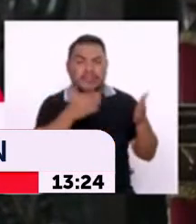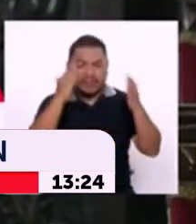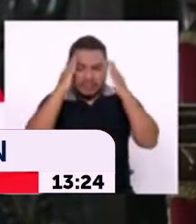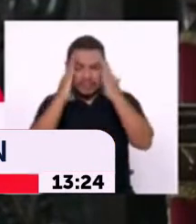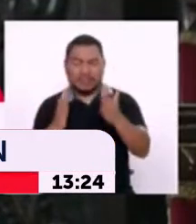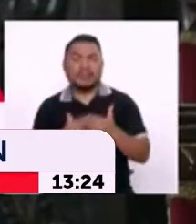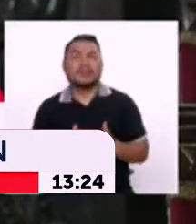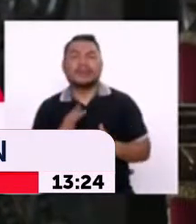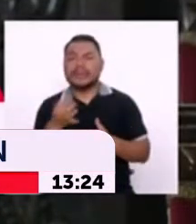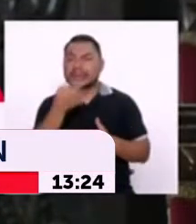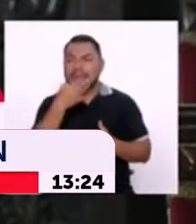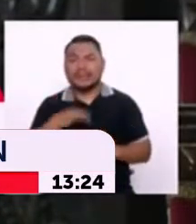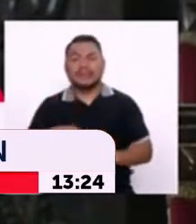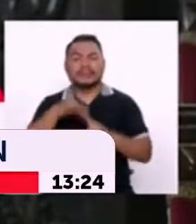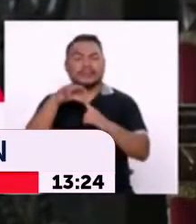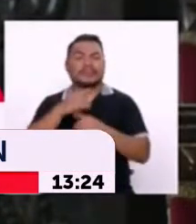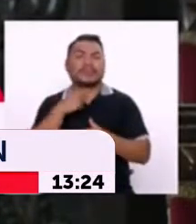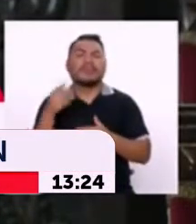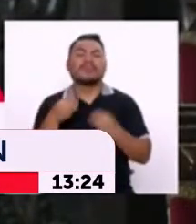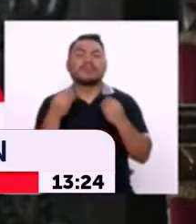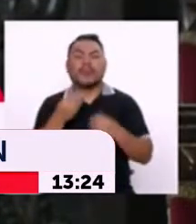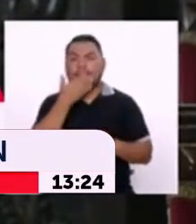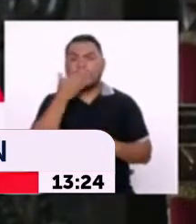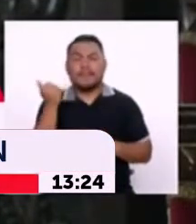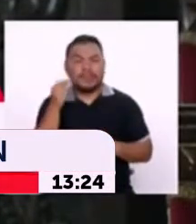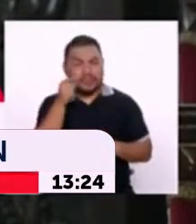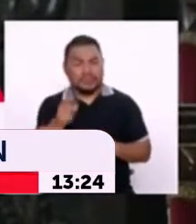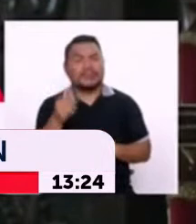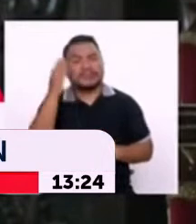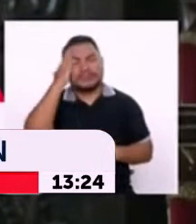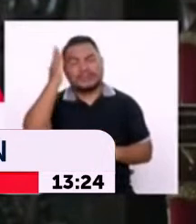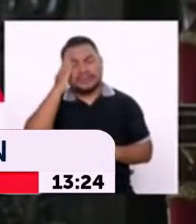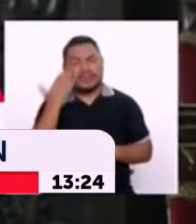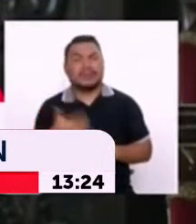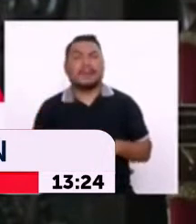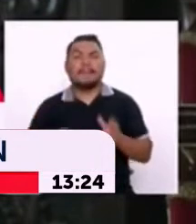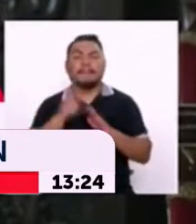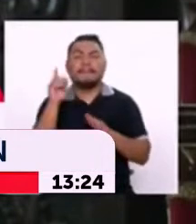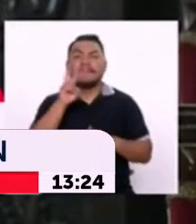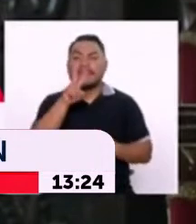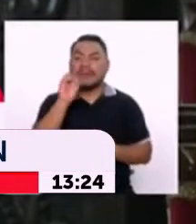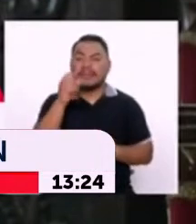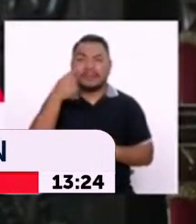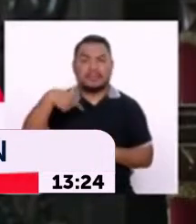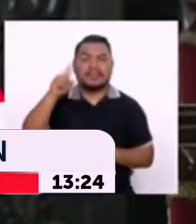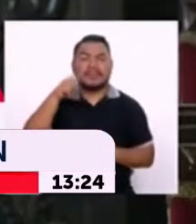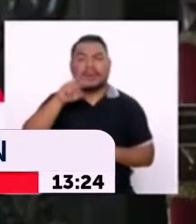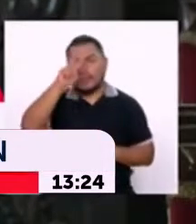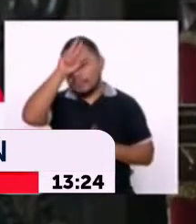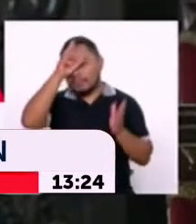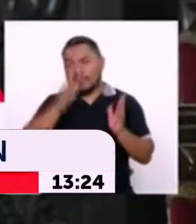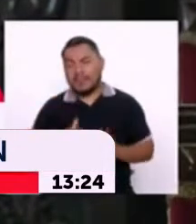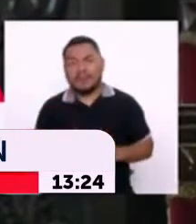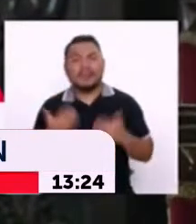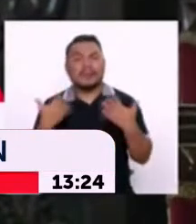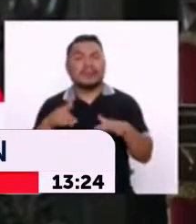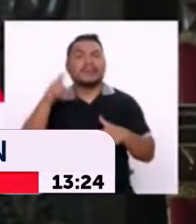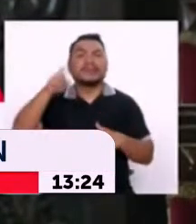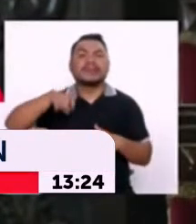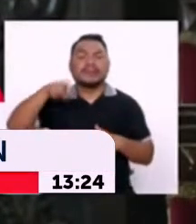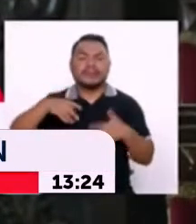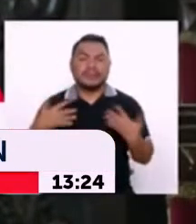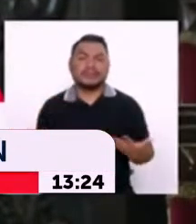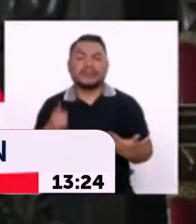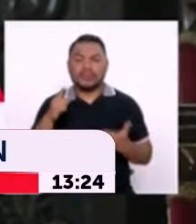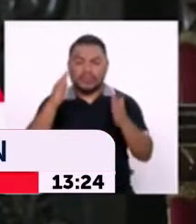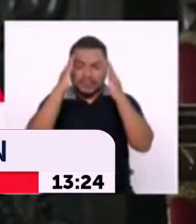para una atención médica especializada, porque mejor que tú sabes que más de 20 millones de peruanos